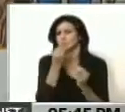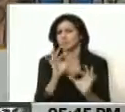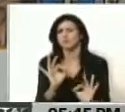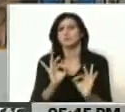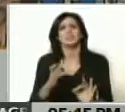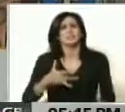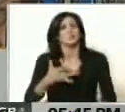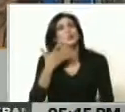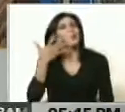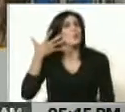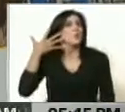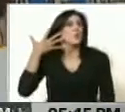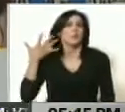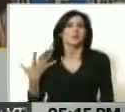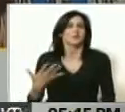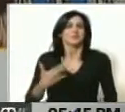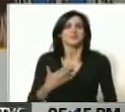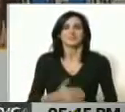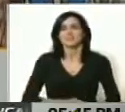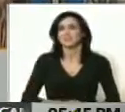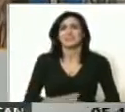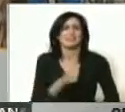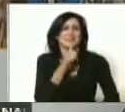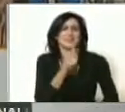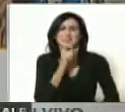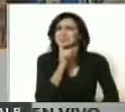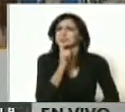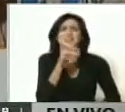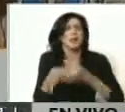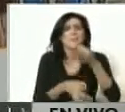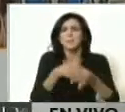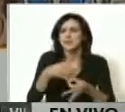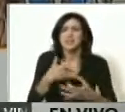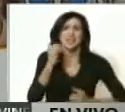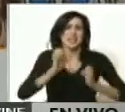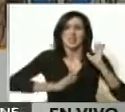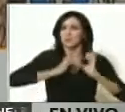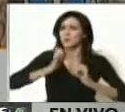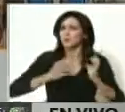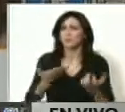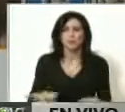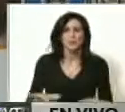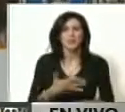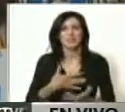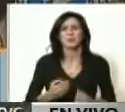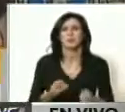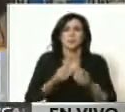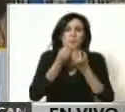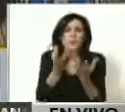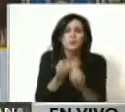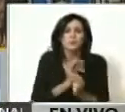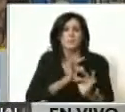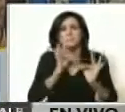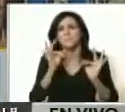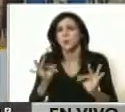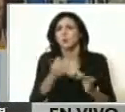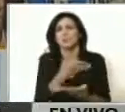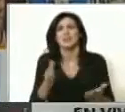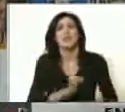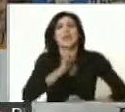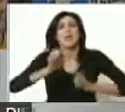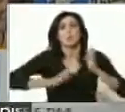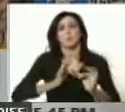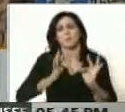muy difícil de describir. Estamos emocionados y lo que queremos es transmitirle toda esta energía, toda esta emoción,